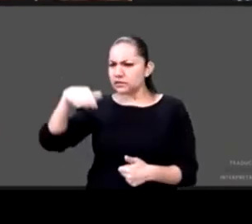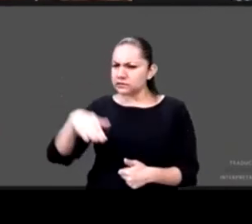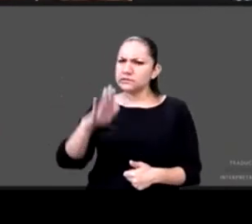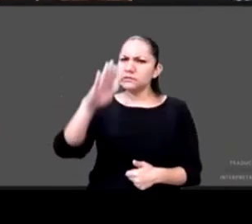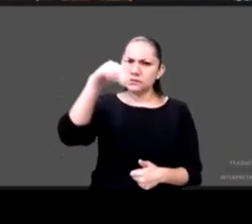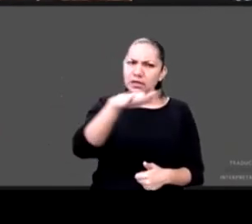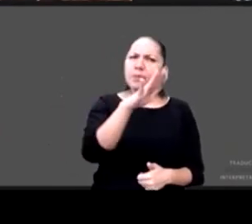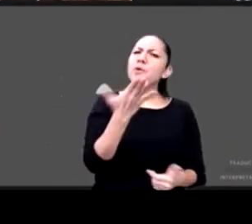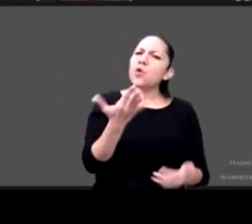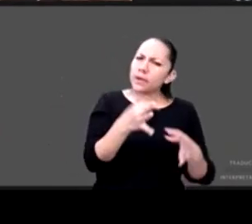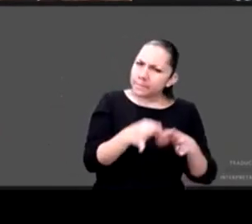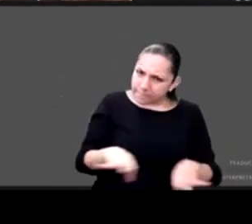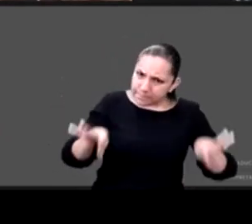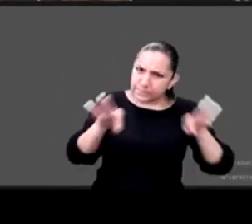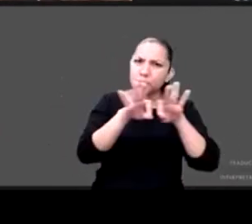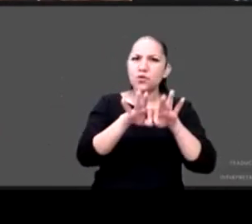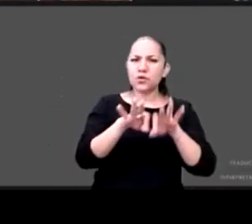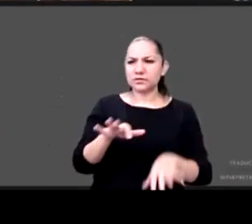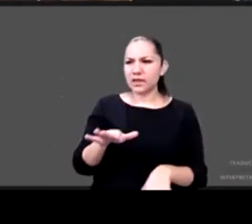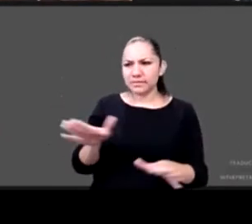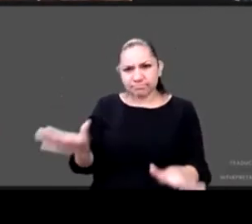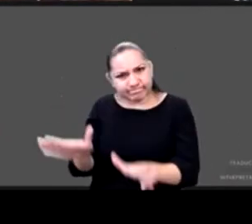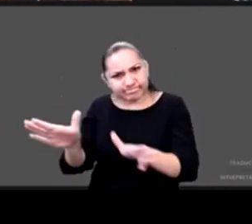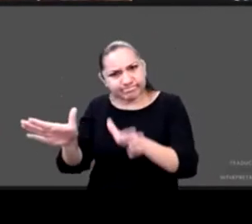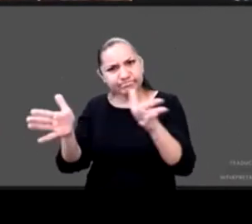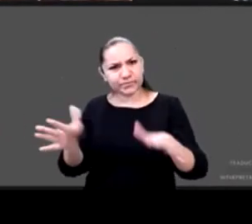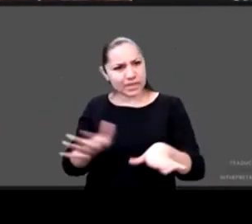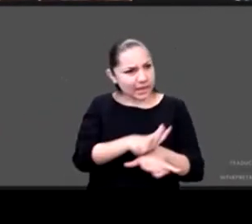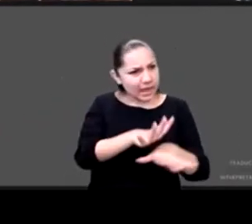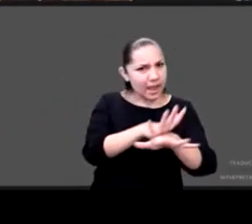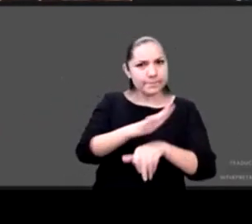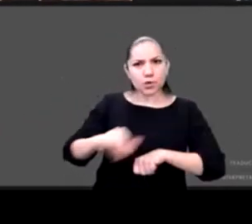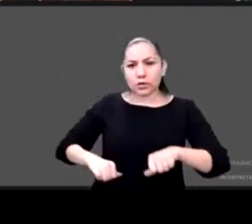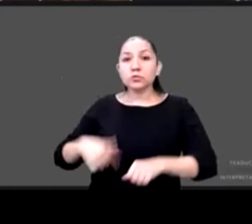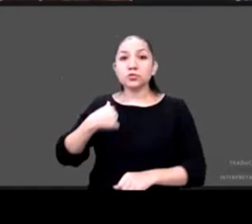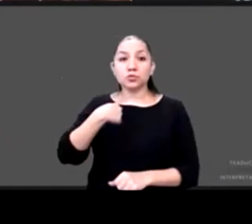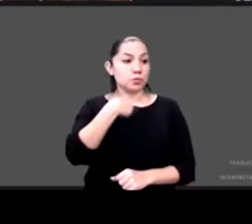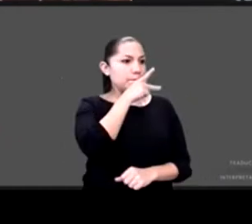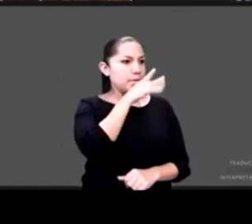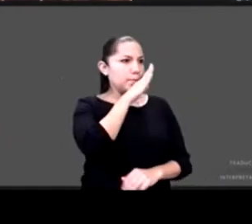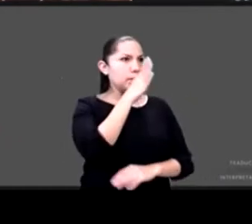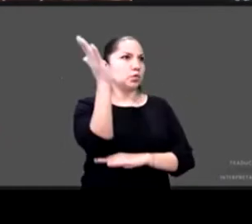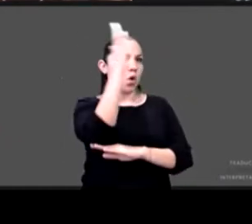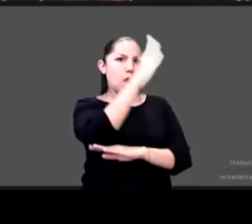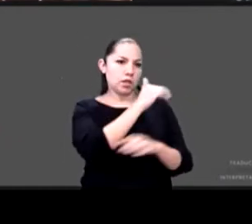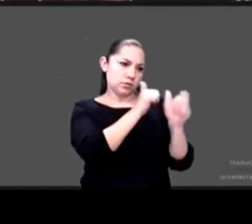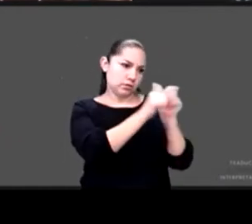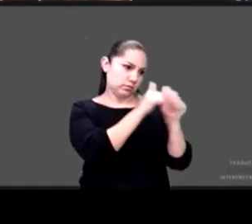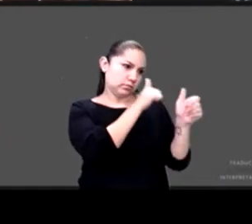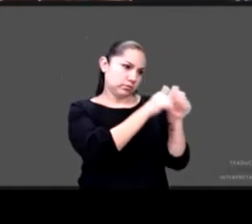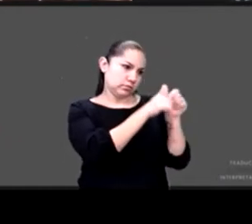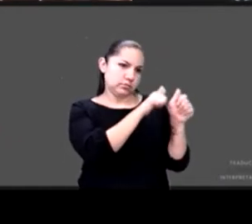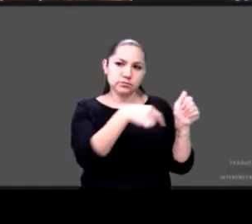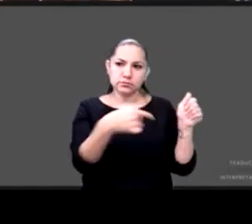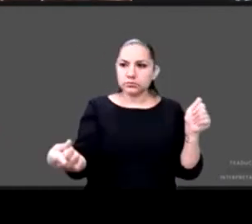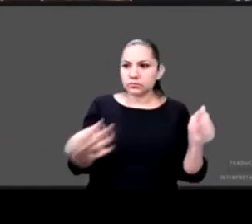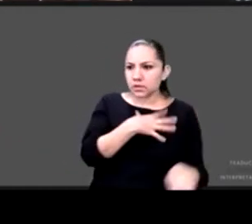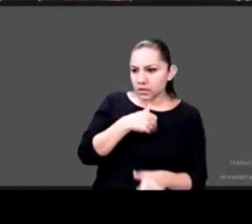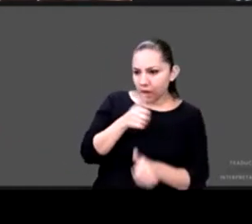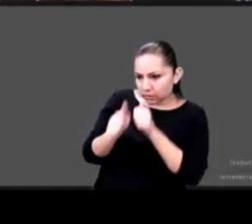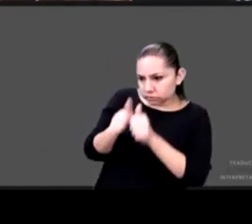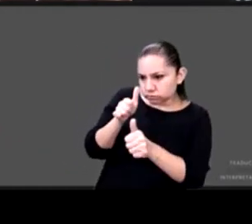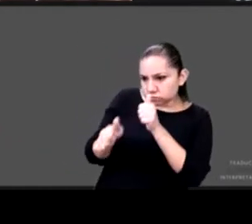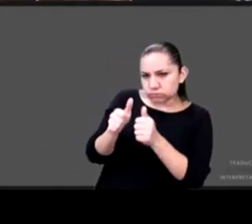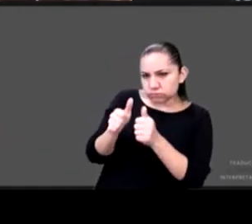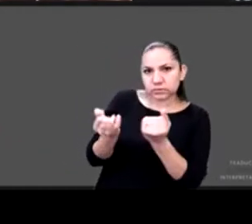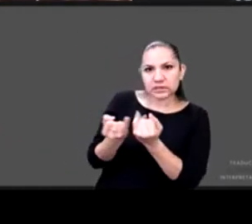estar conectados todo el tiempo, ni los papás, ni los niños. Los papás, pongámonos también atentos, otra vez